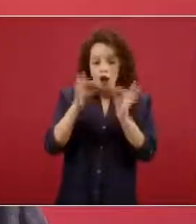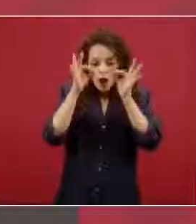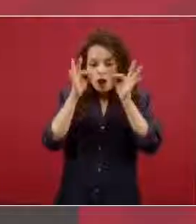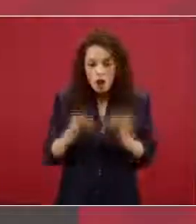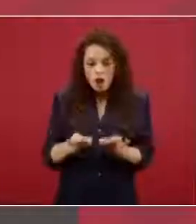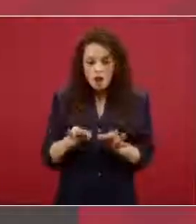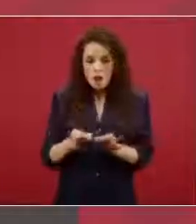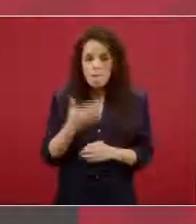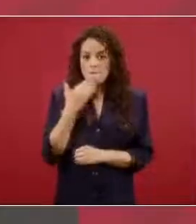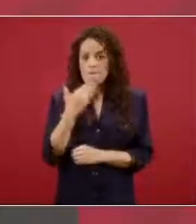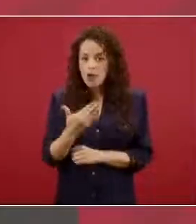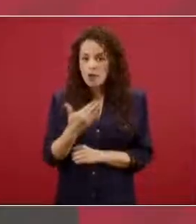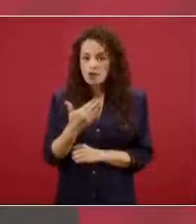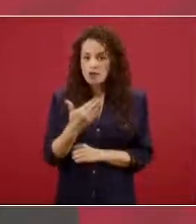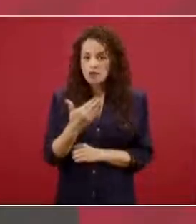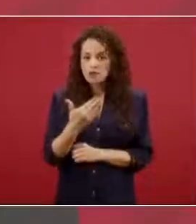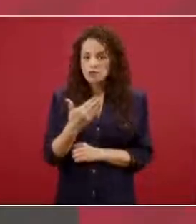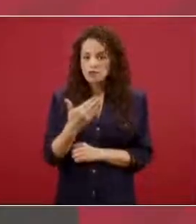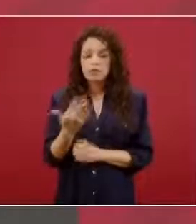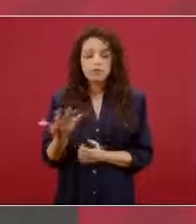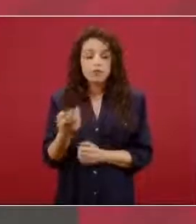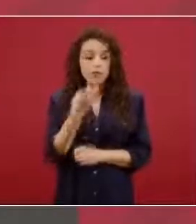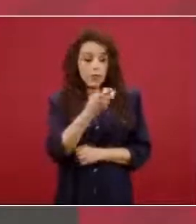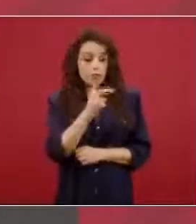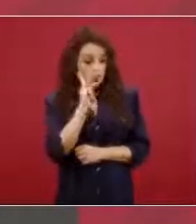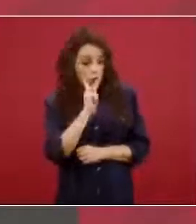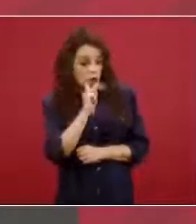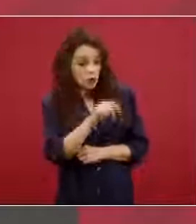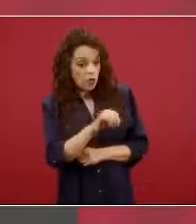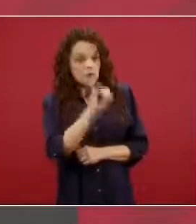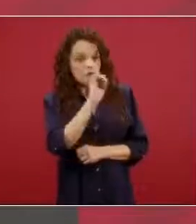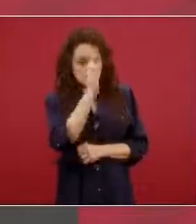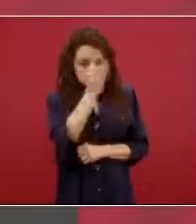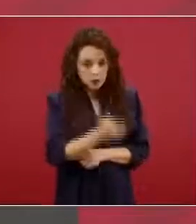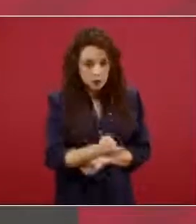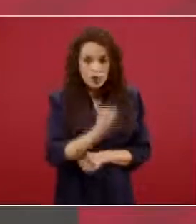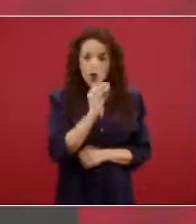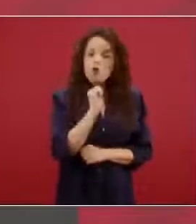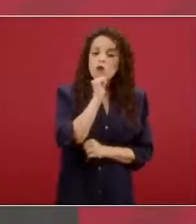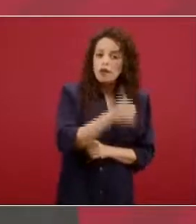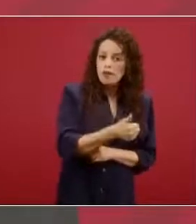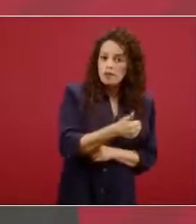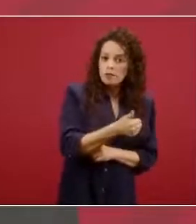referencia si esta prueba es aceptada o no.